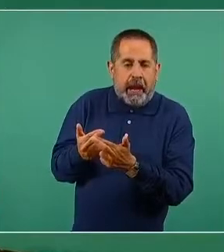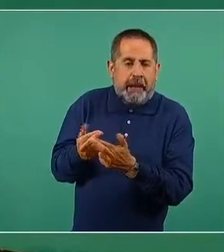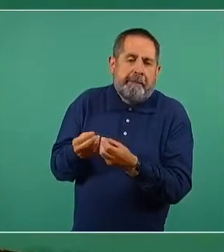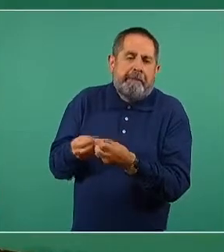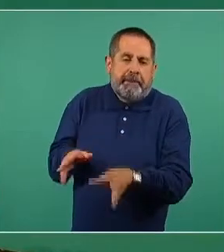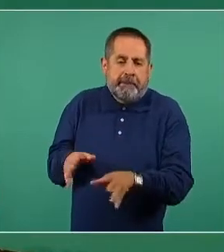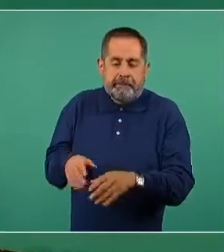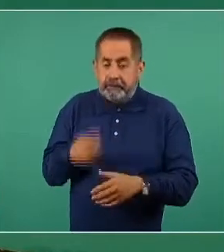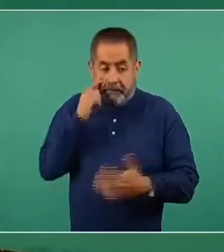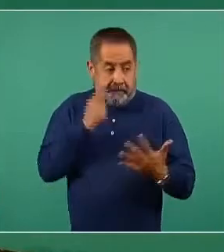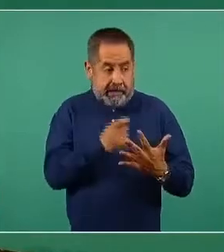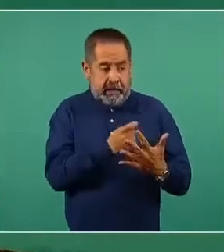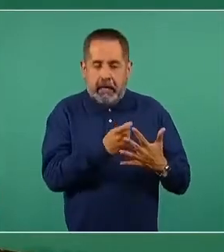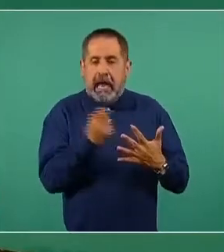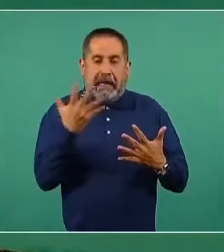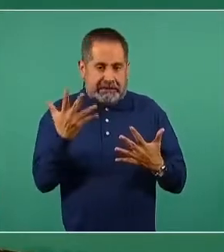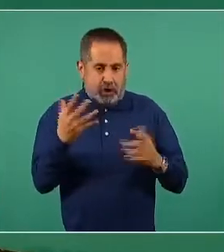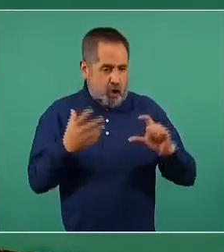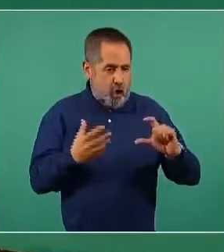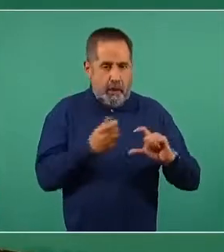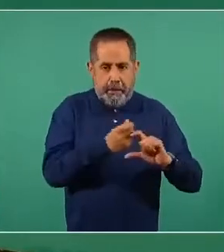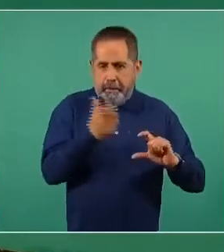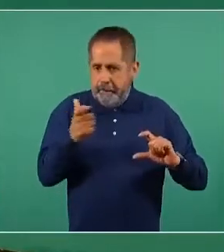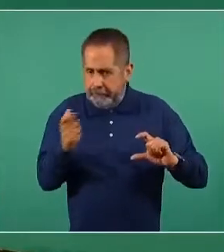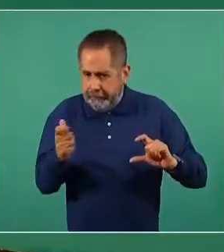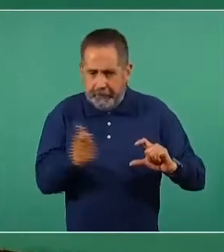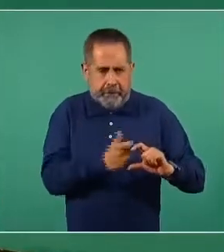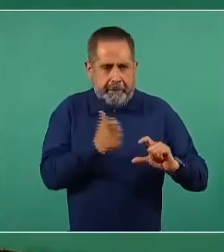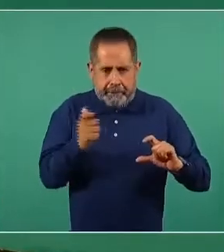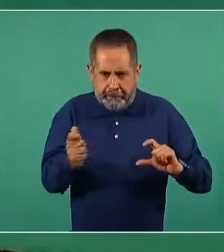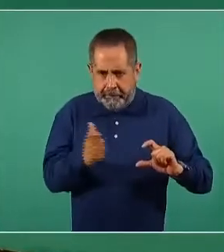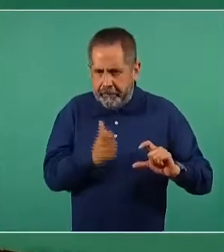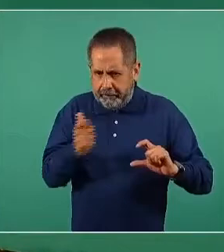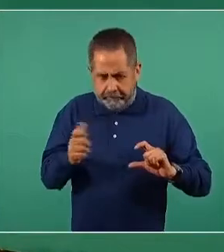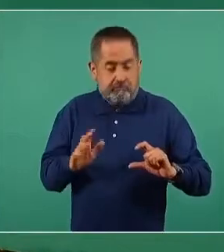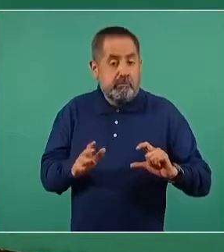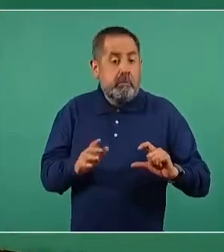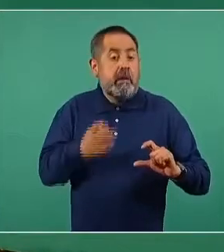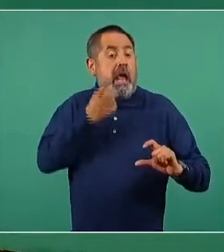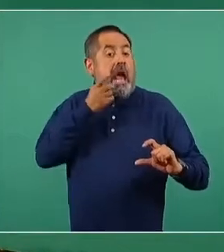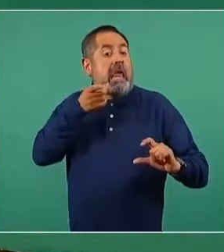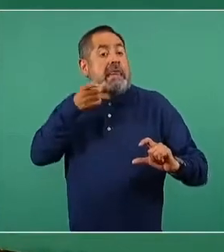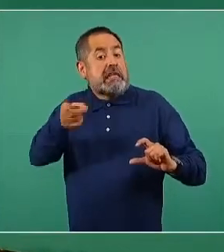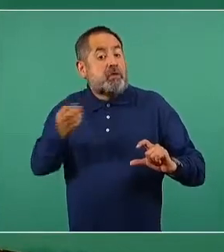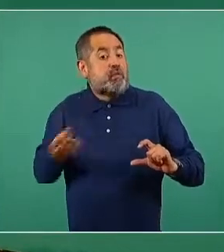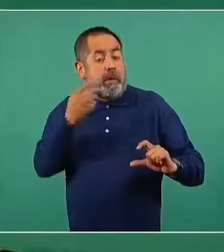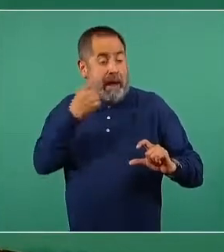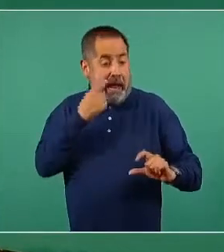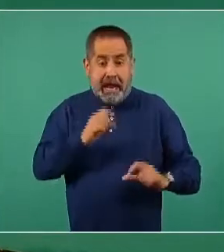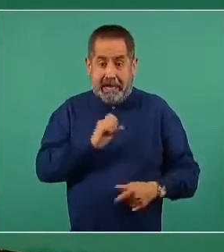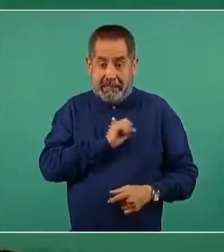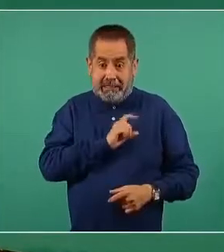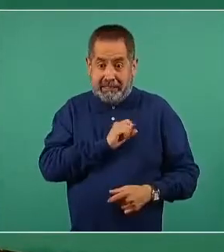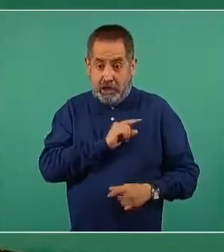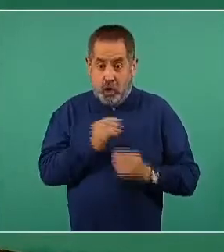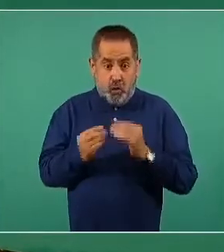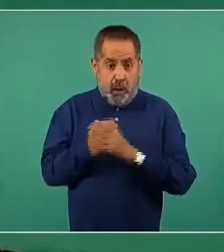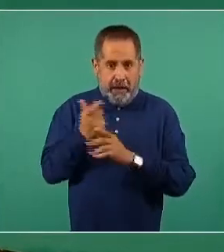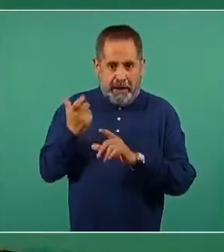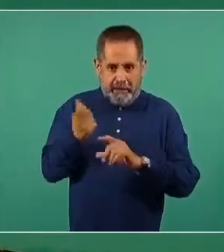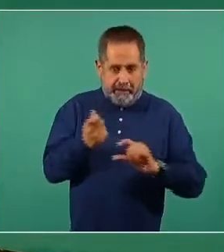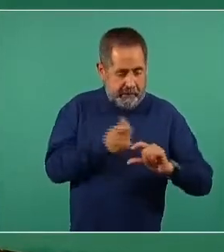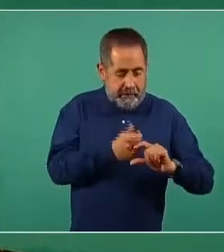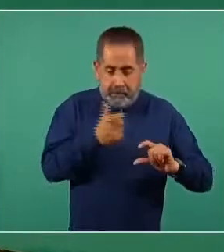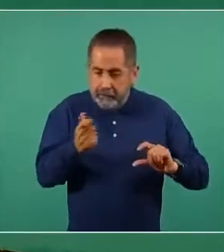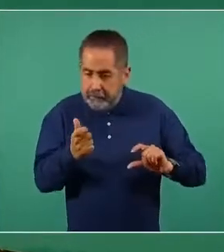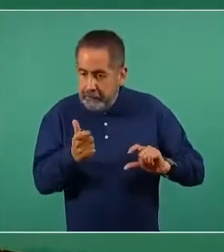Retomo 5 dosis y lo que nos mostró Pfizer es que si se usaban este tipo de jeringas se podía